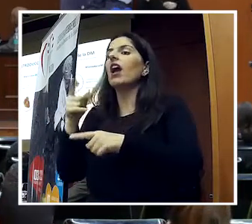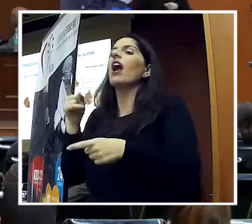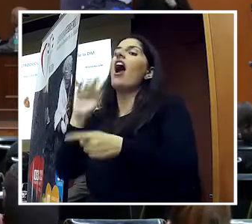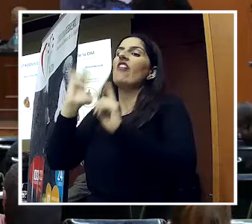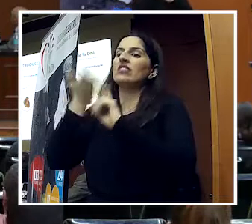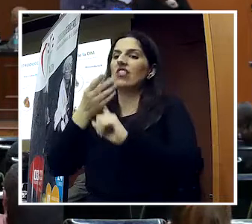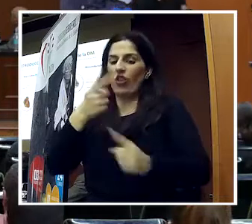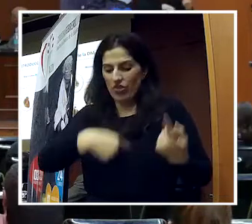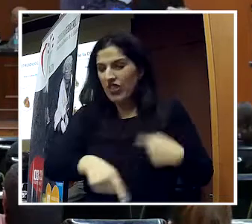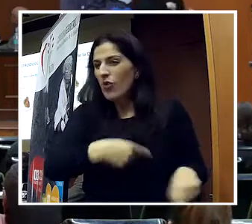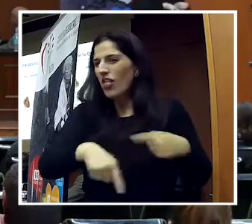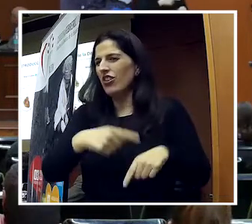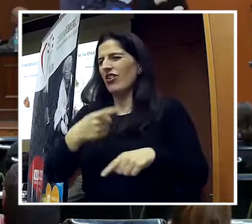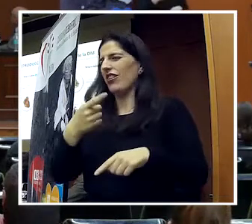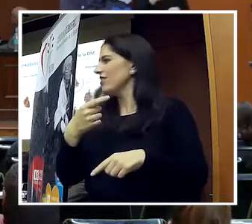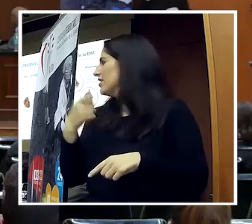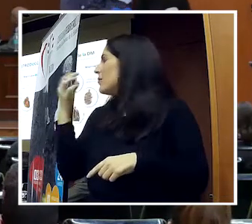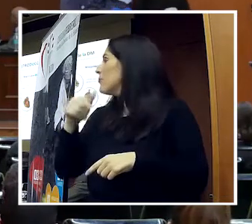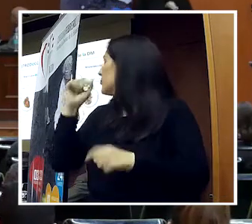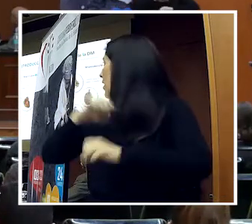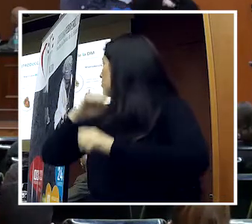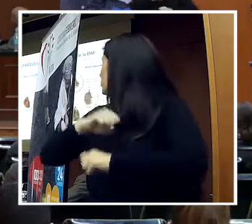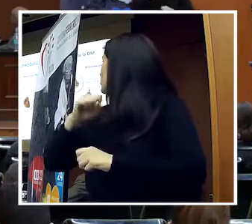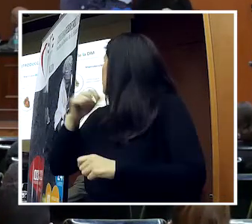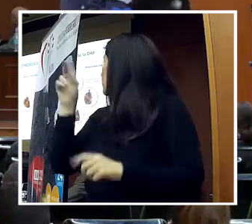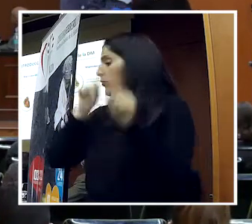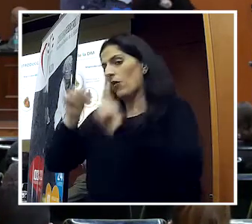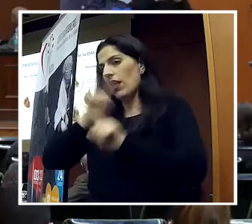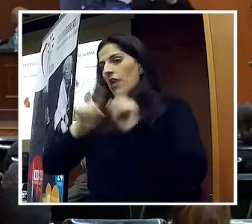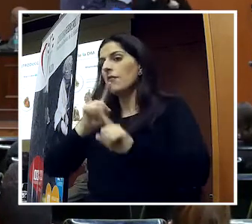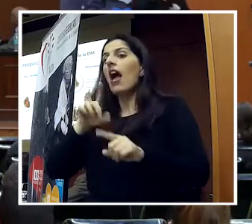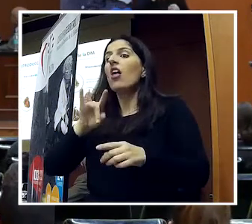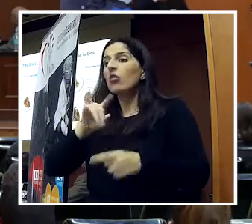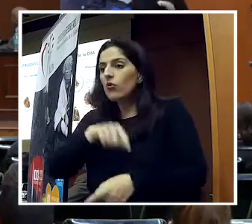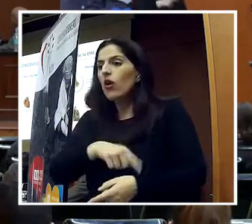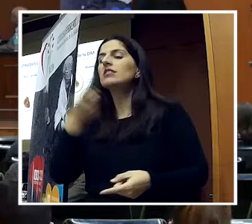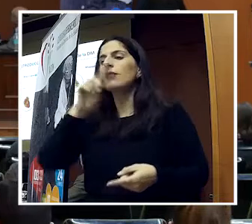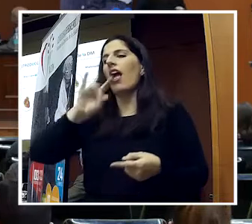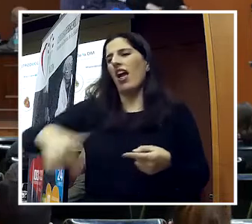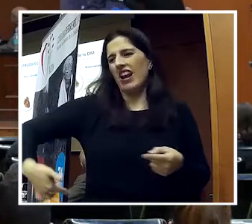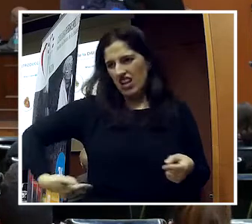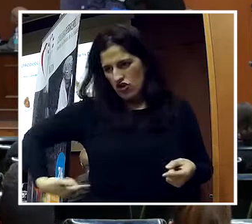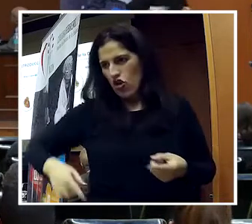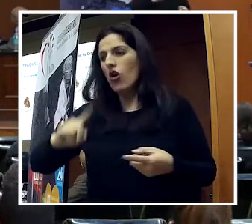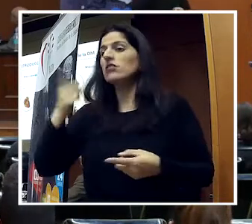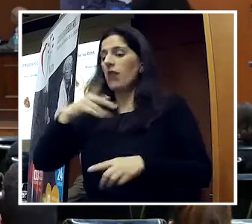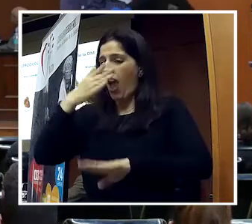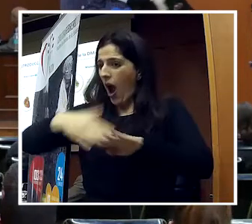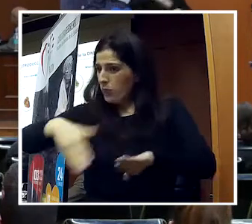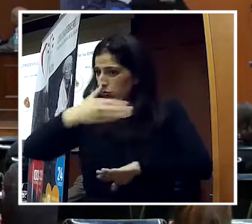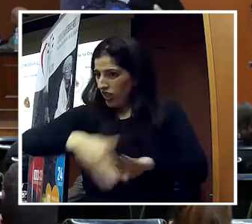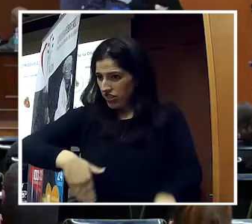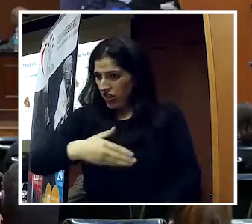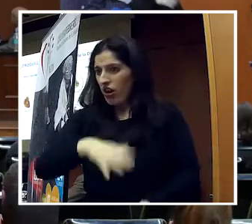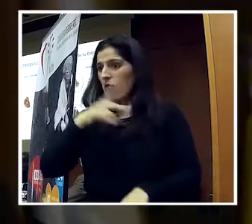vasos. Sabemos que es la primera causa de ceguera en adultos, la primera causa de insuficiencia renal terminal, la primera causa de amputaciones no